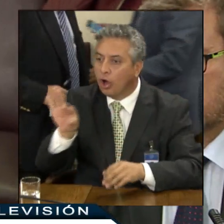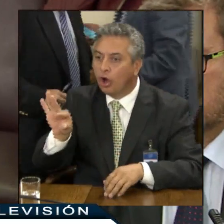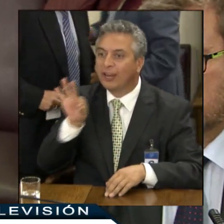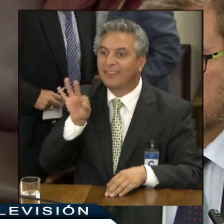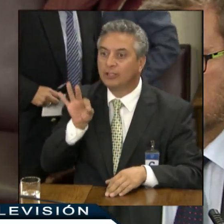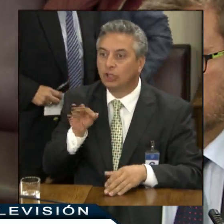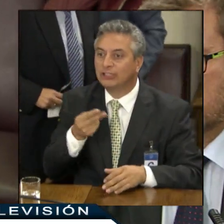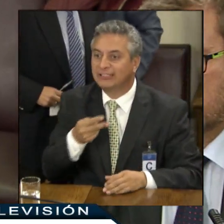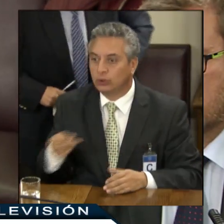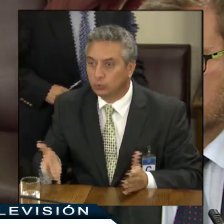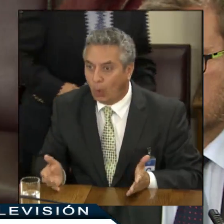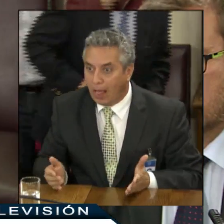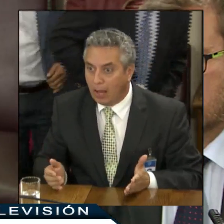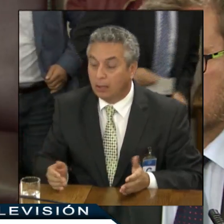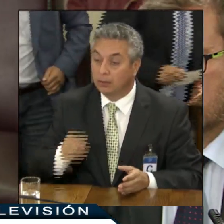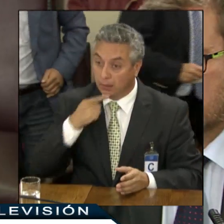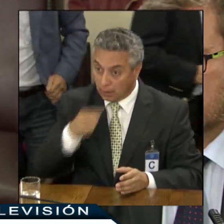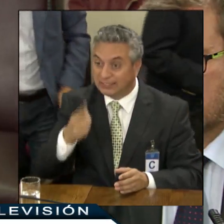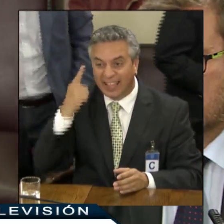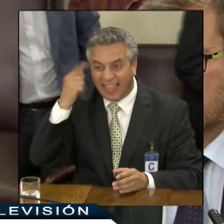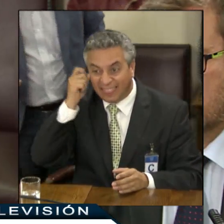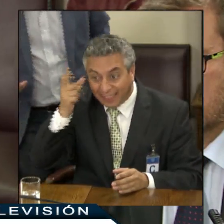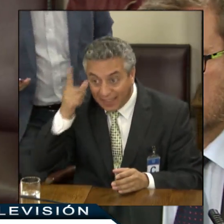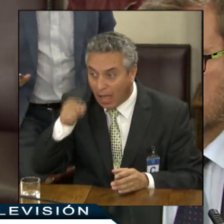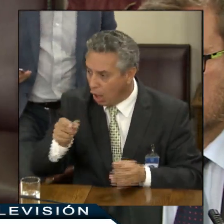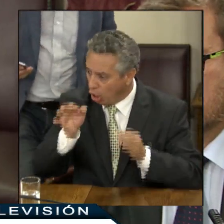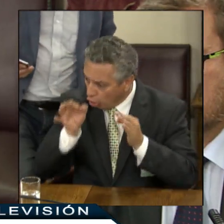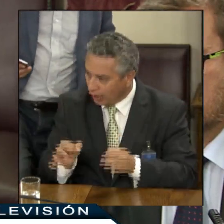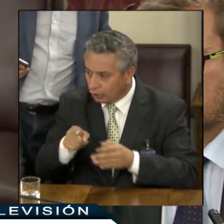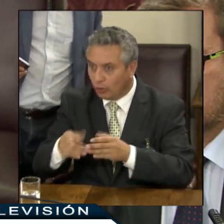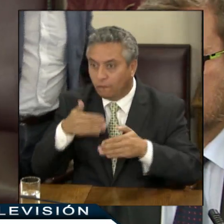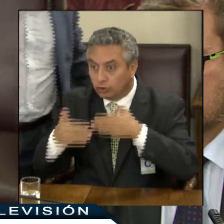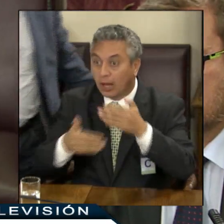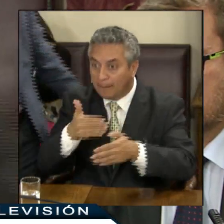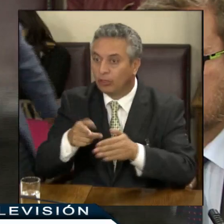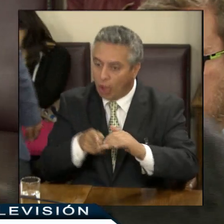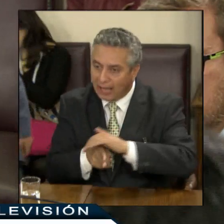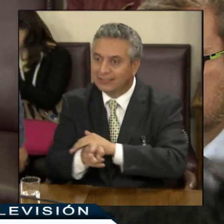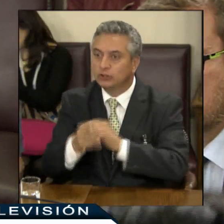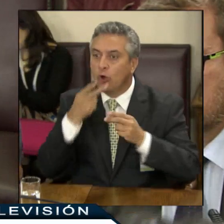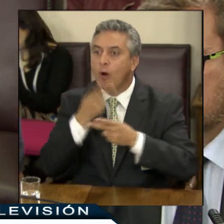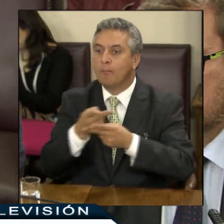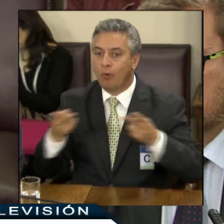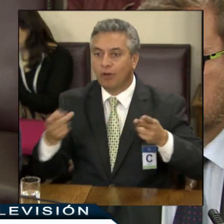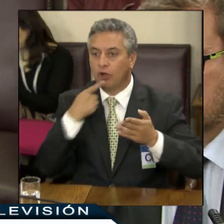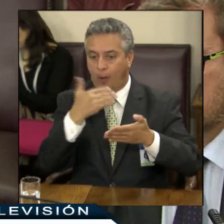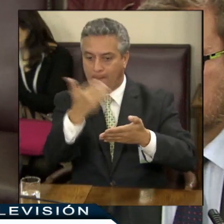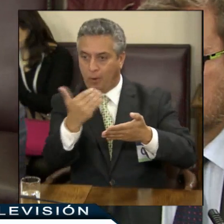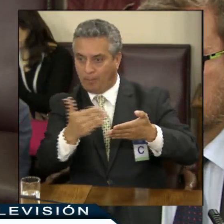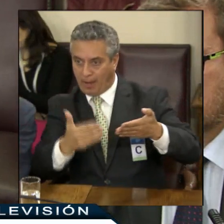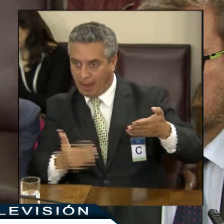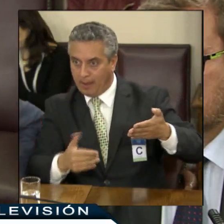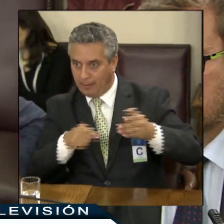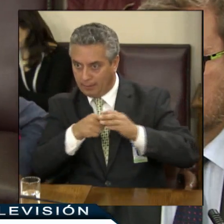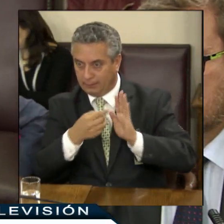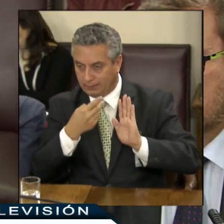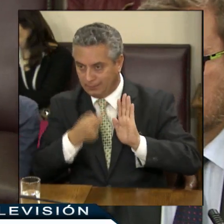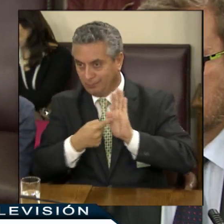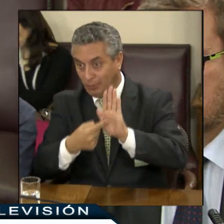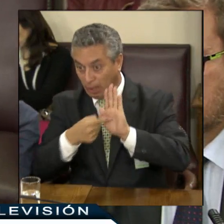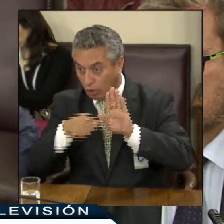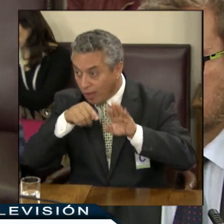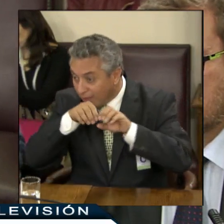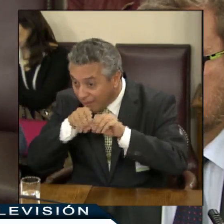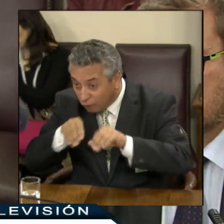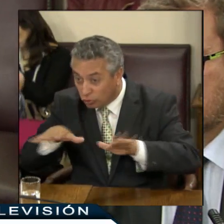inciso sexto señala se entenderá que el correcto funcionamiento comprende el acceso público a su propuesta programática y que es en la difusión de